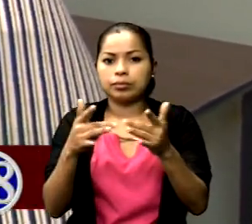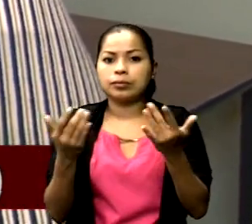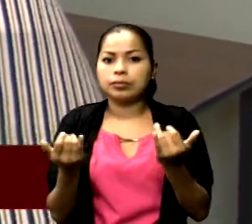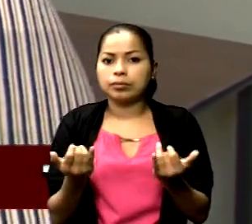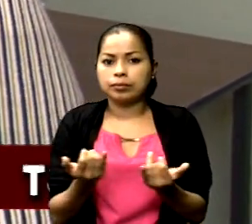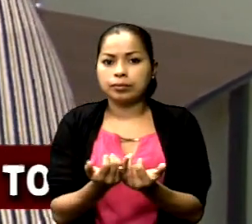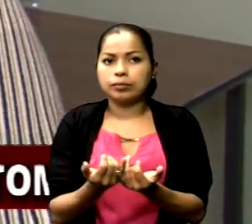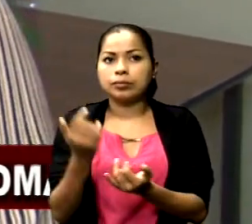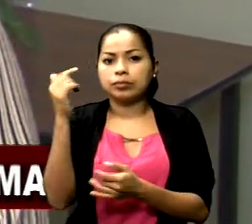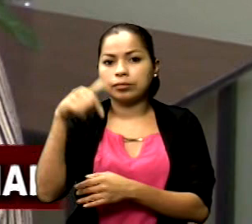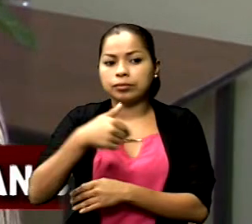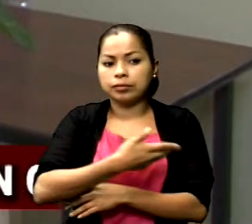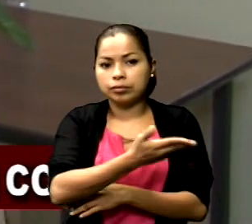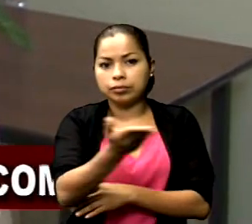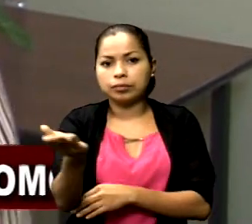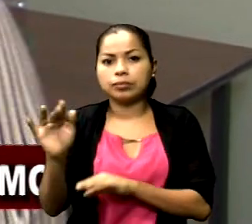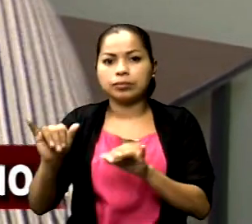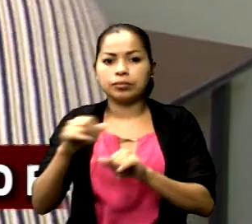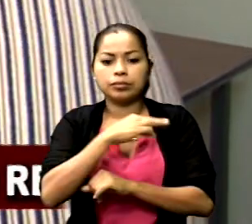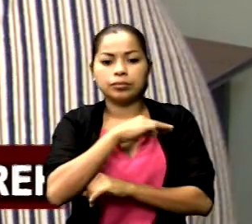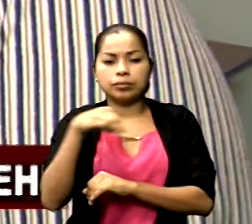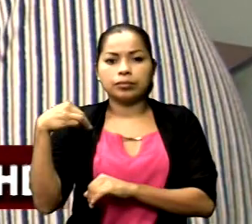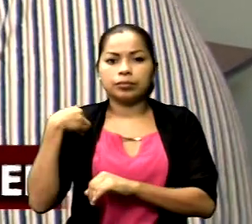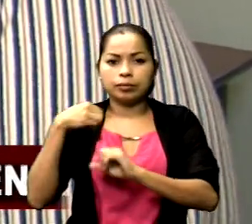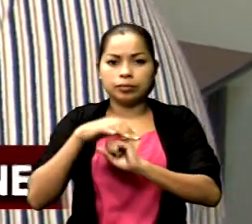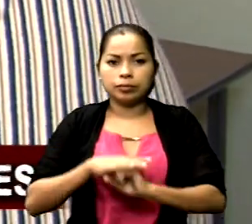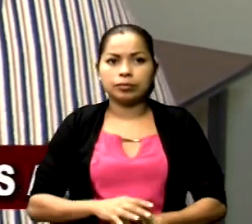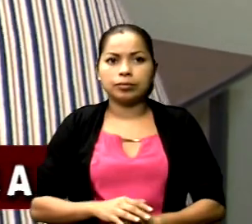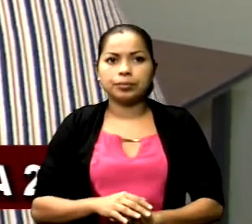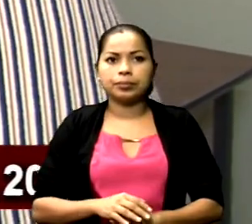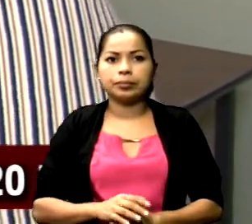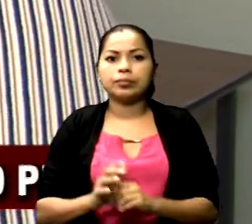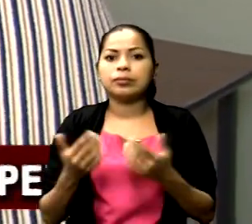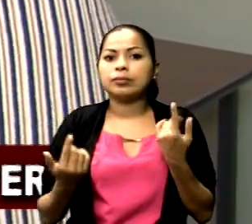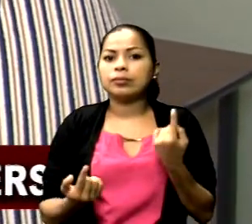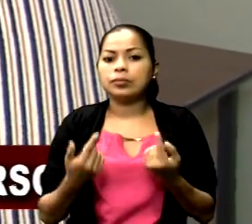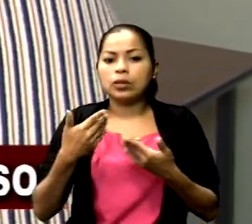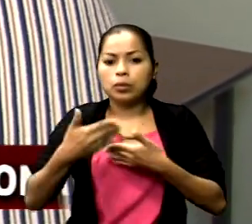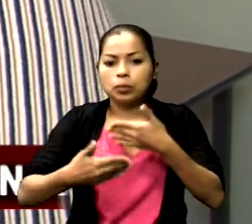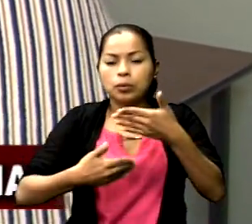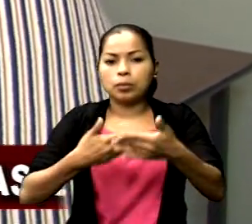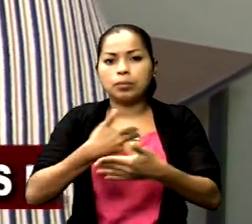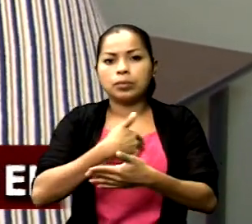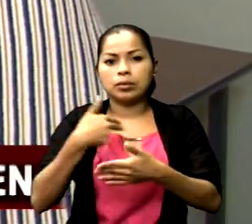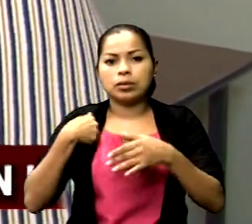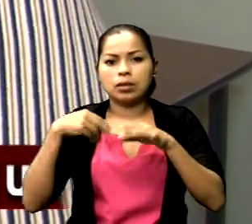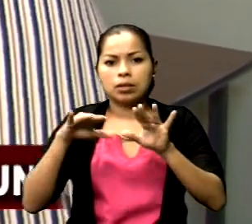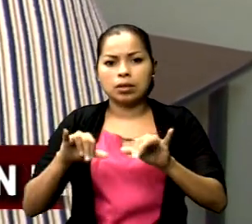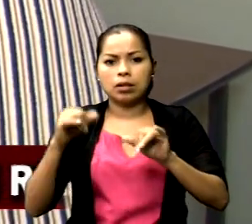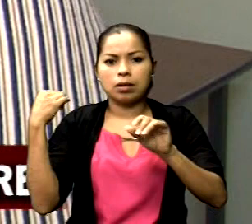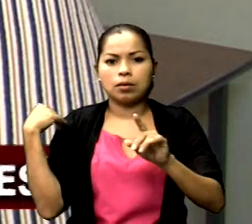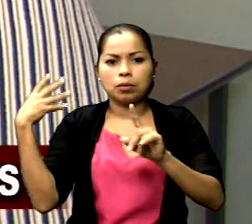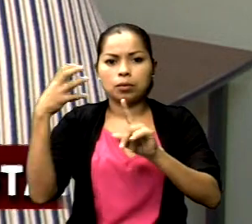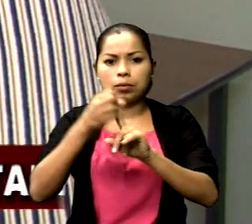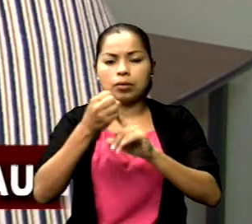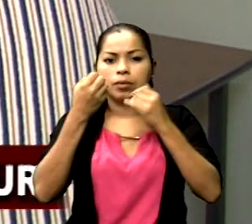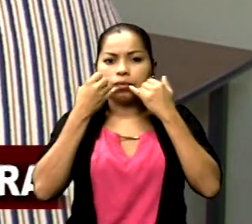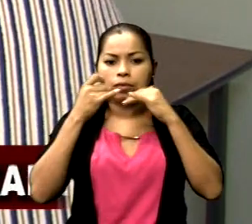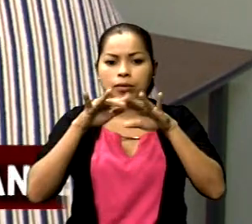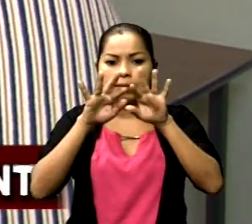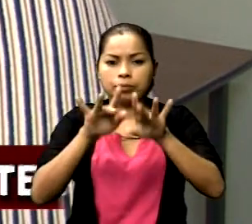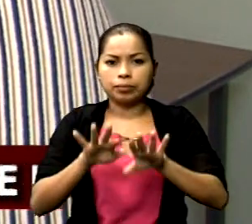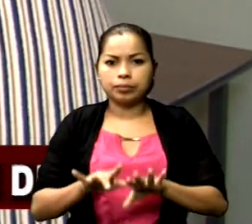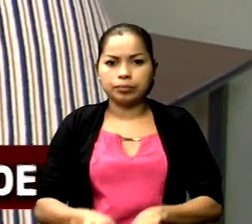precisamente hoy le dimos a conocer a los miembros de la comisión hasta qué etapa nosotros hemos logrado ya en el sistema de información